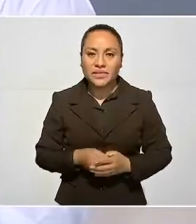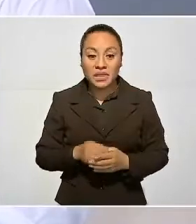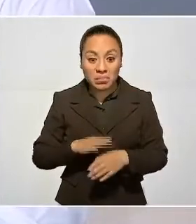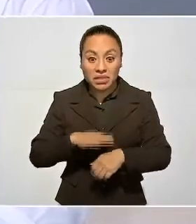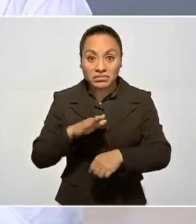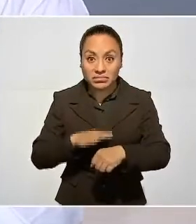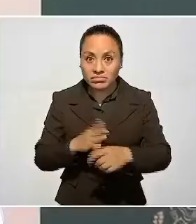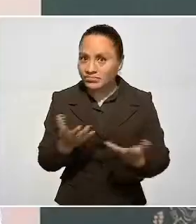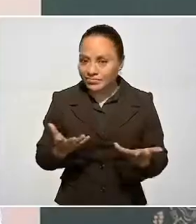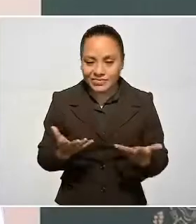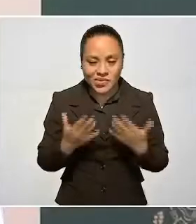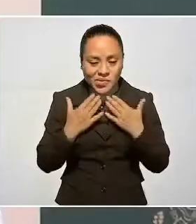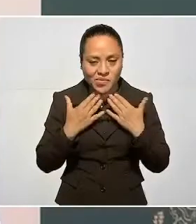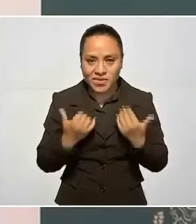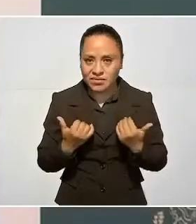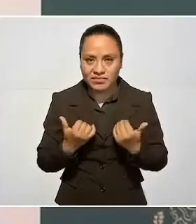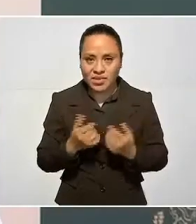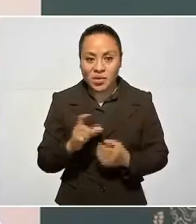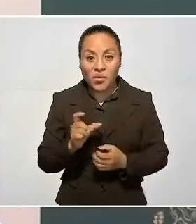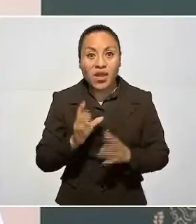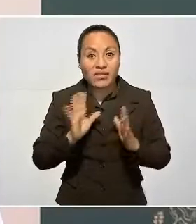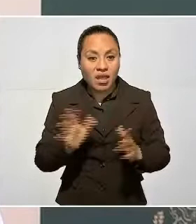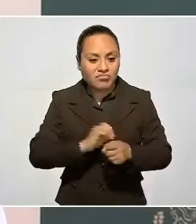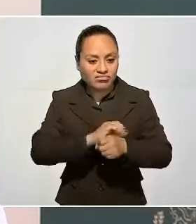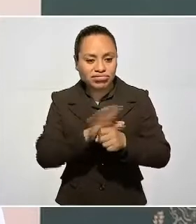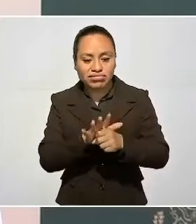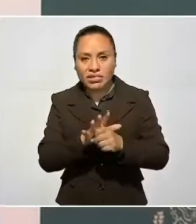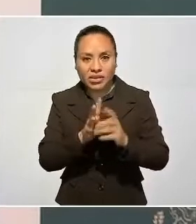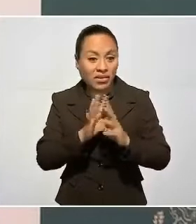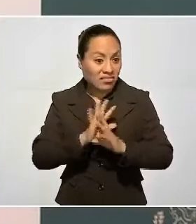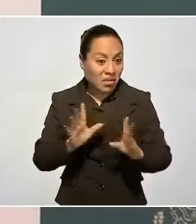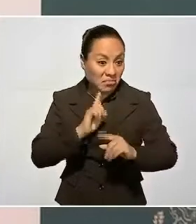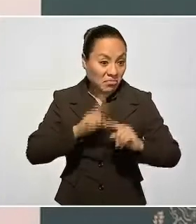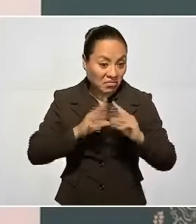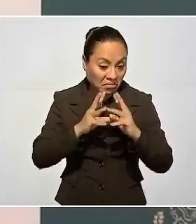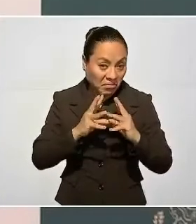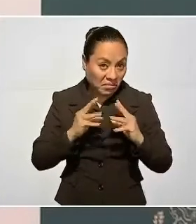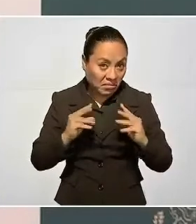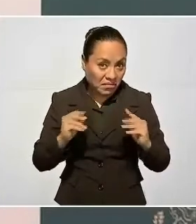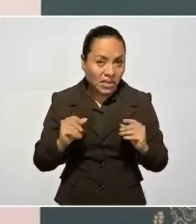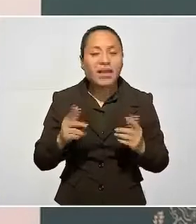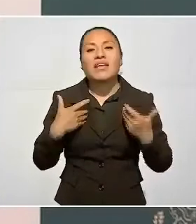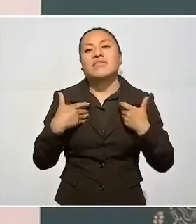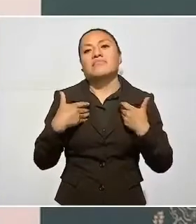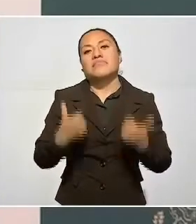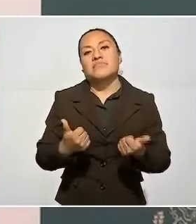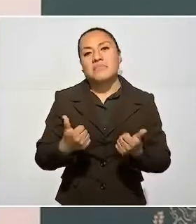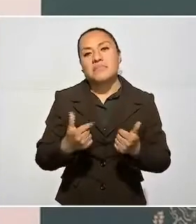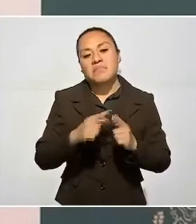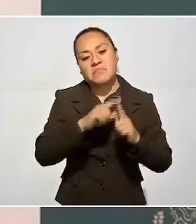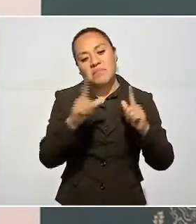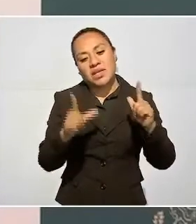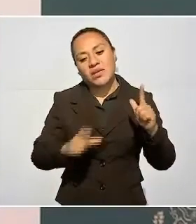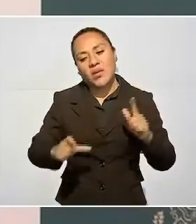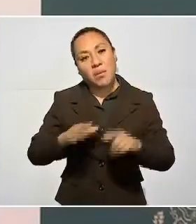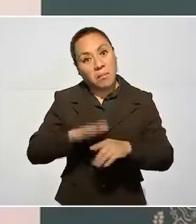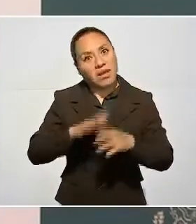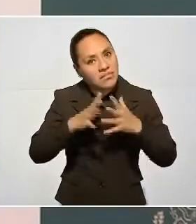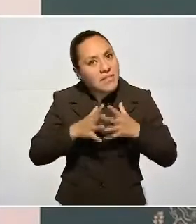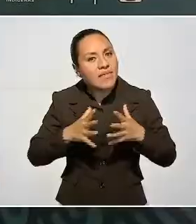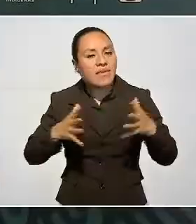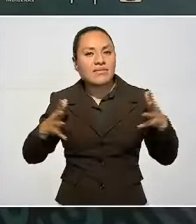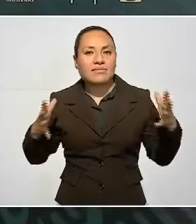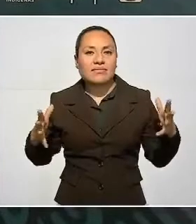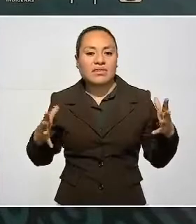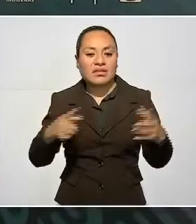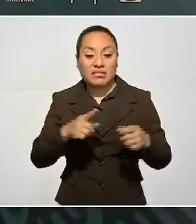más. Cuando pase la emergencia y volvamos la vista atrás, entenderemos que México es mucho más grande que